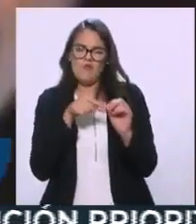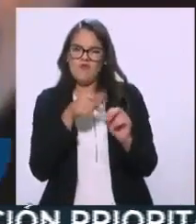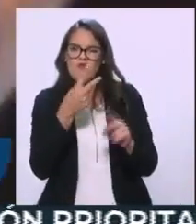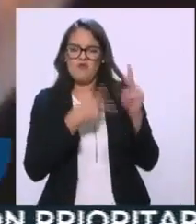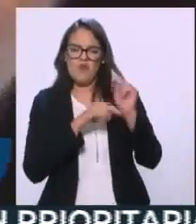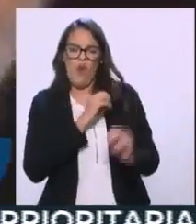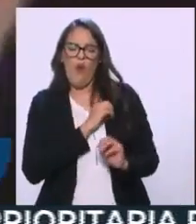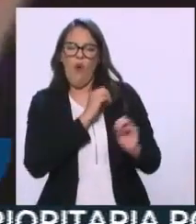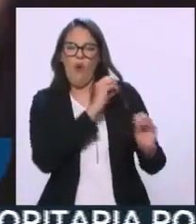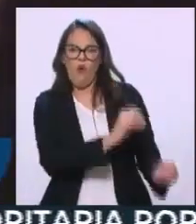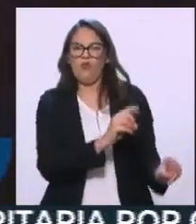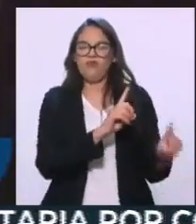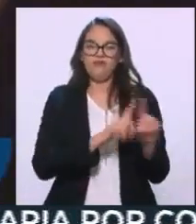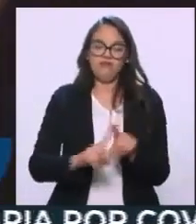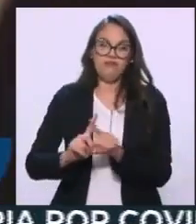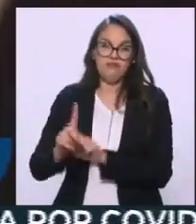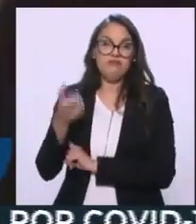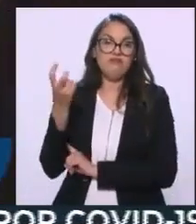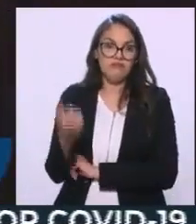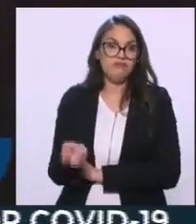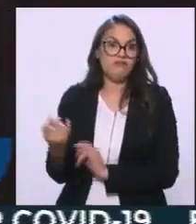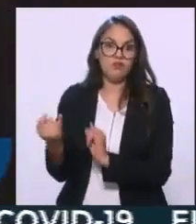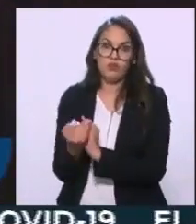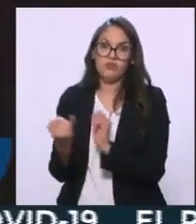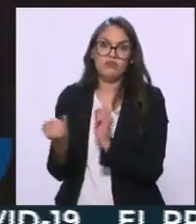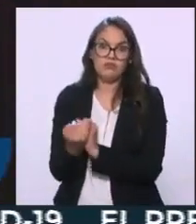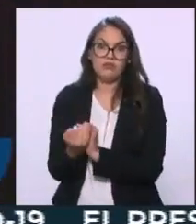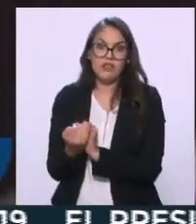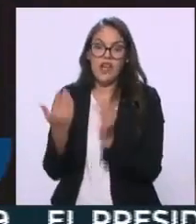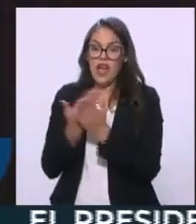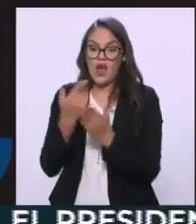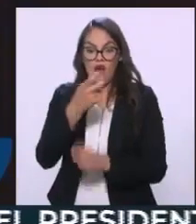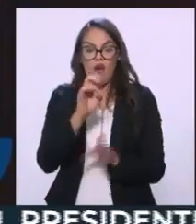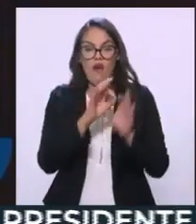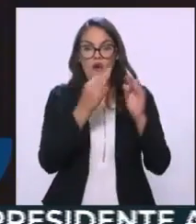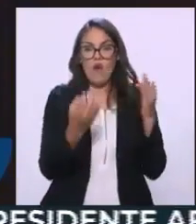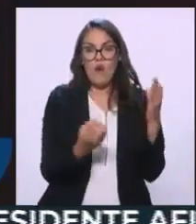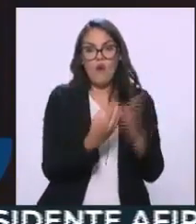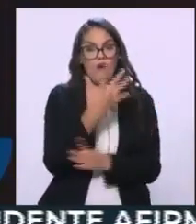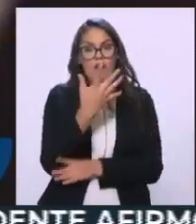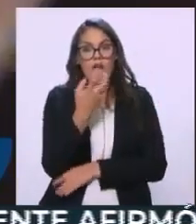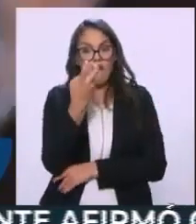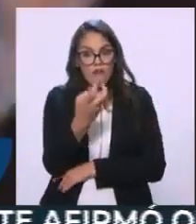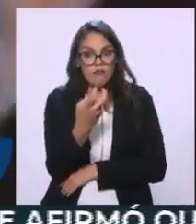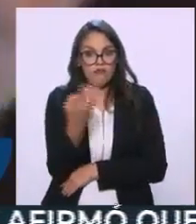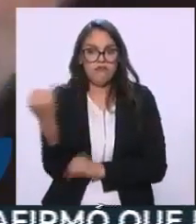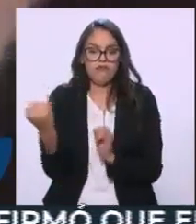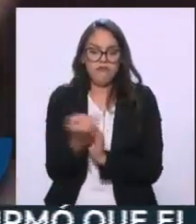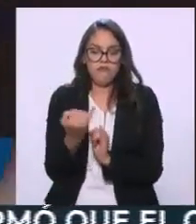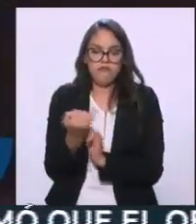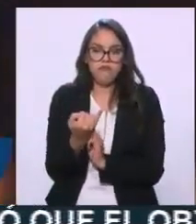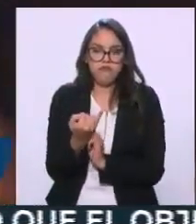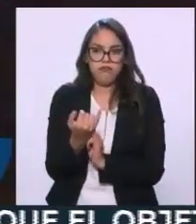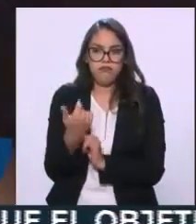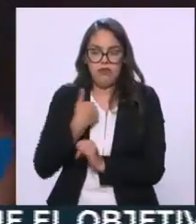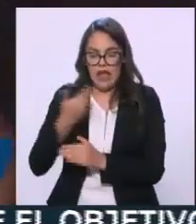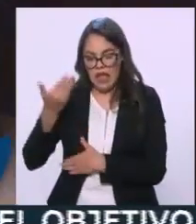muy primarias. No olvidemos que estos dispositivos no tendrían fuerza, ese ha sido uno de mis trabajos